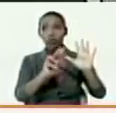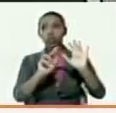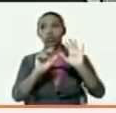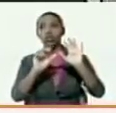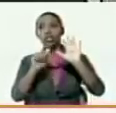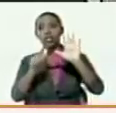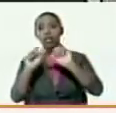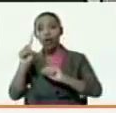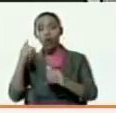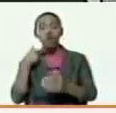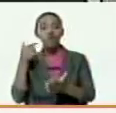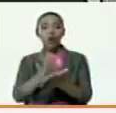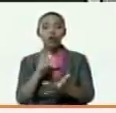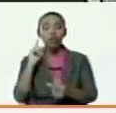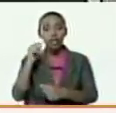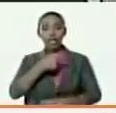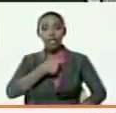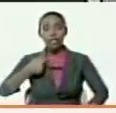China y